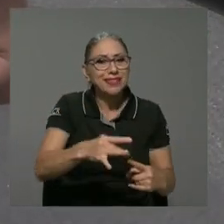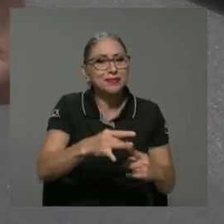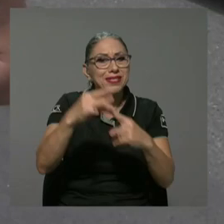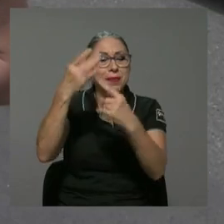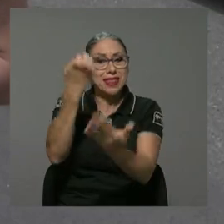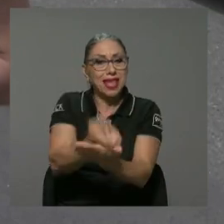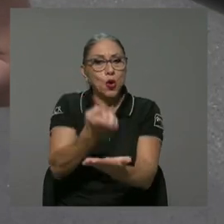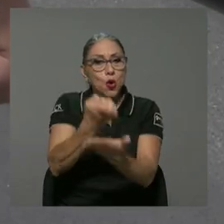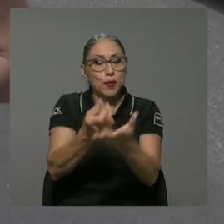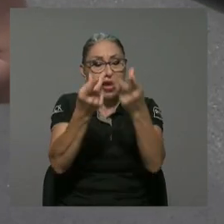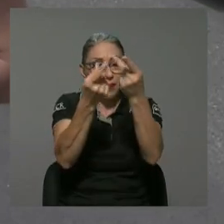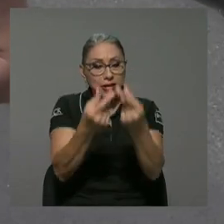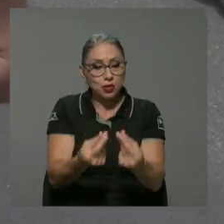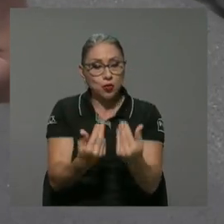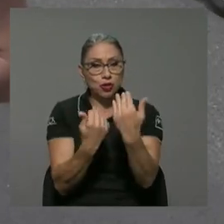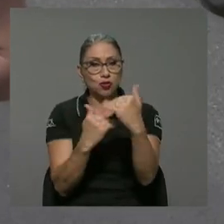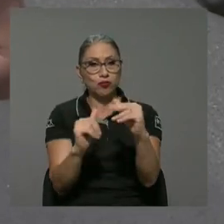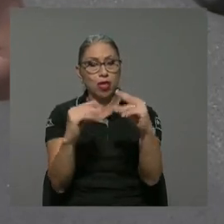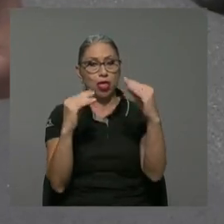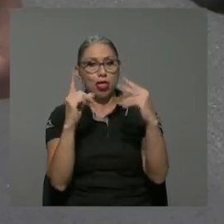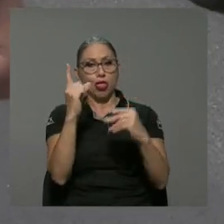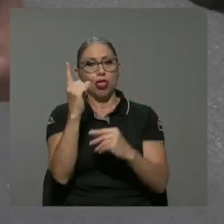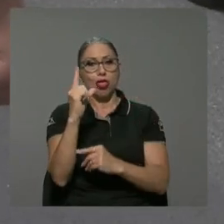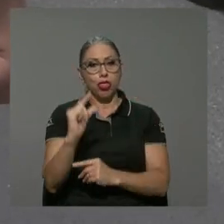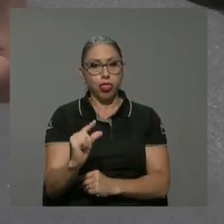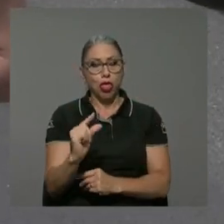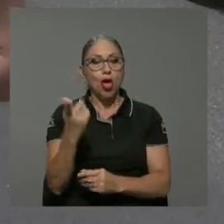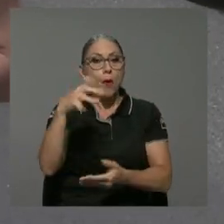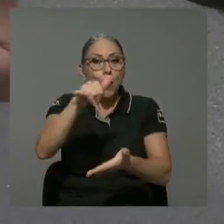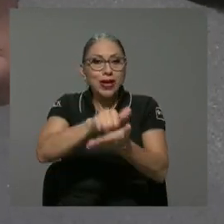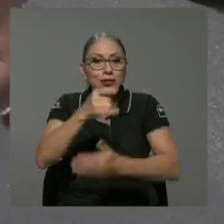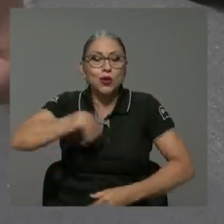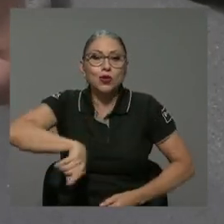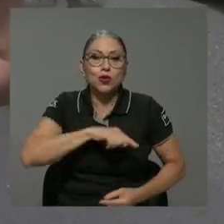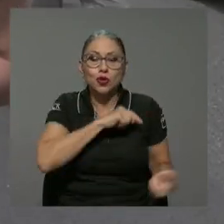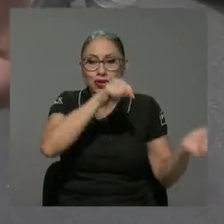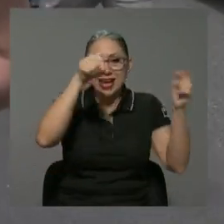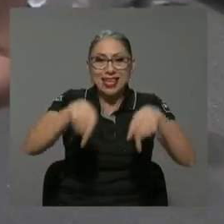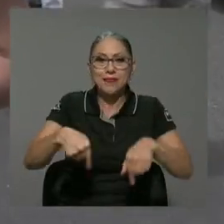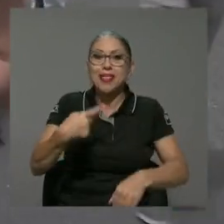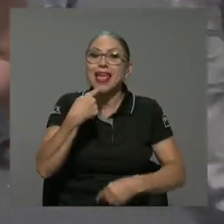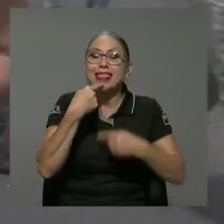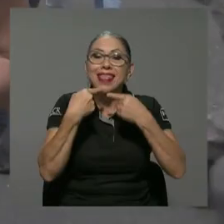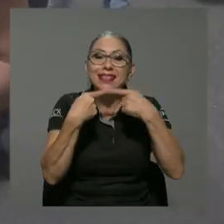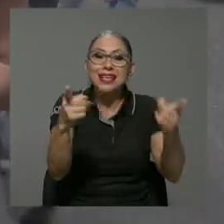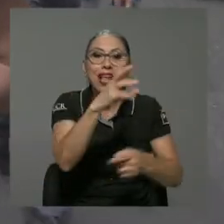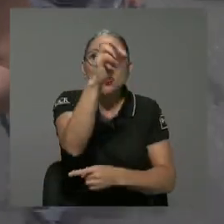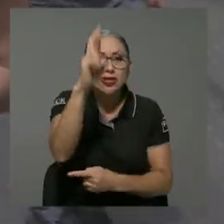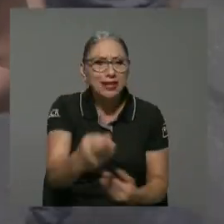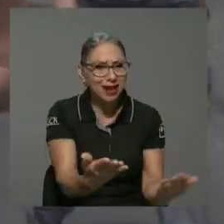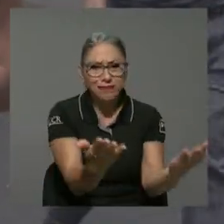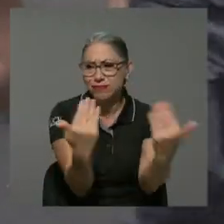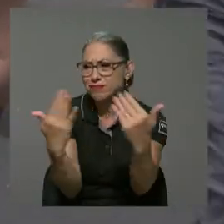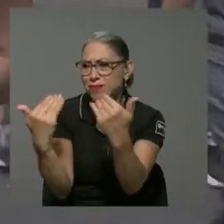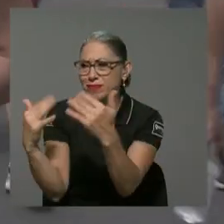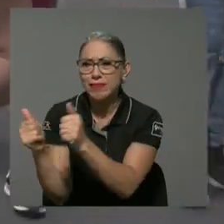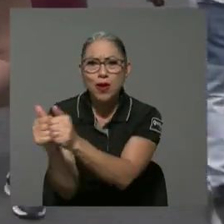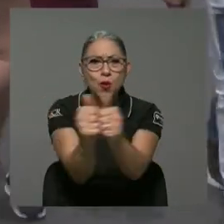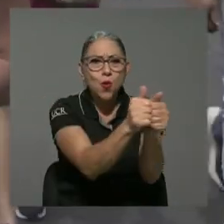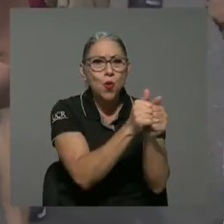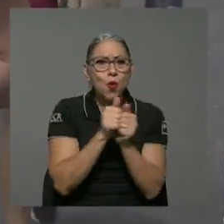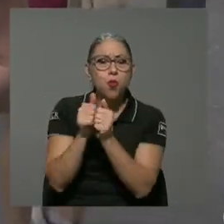parte presupuestaria. Por eso nosotros estamos hoy aquí para decirle a Costa Rica, unámonos por la defensa de